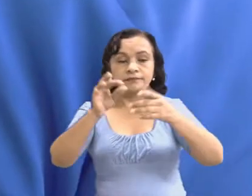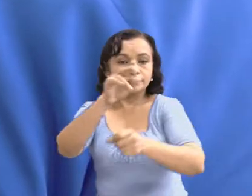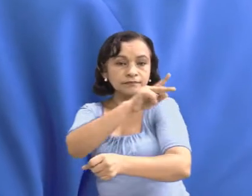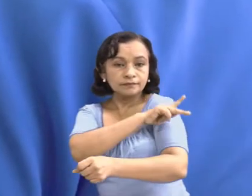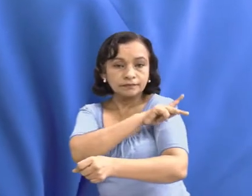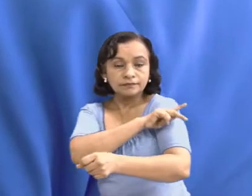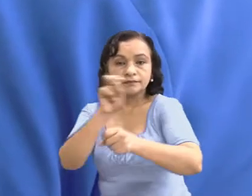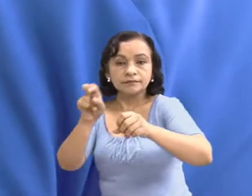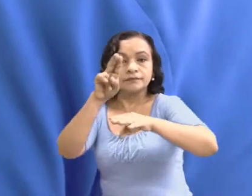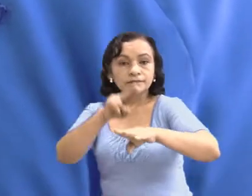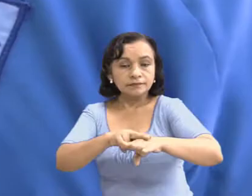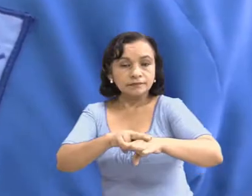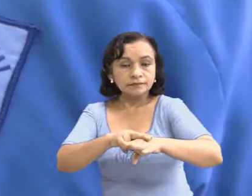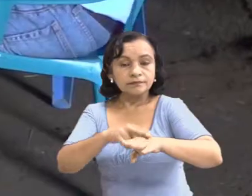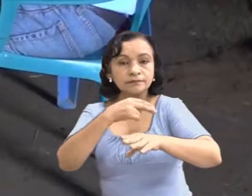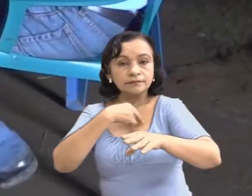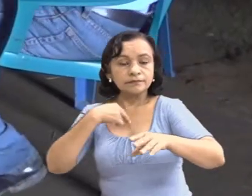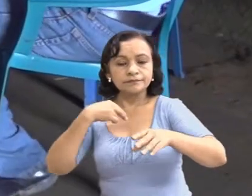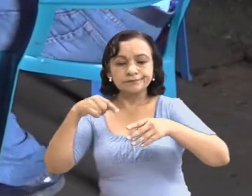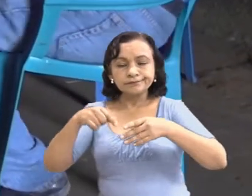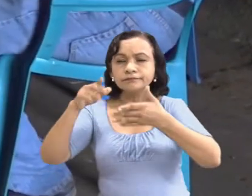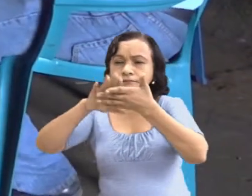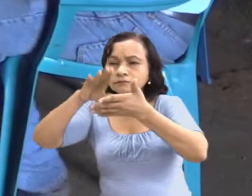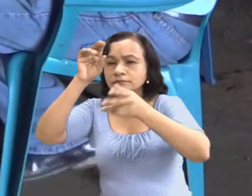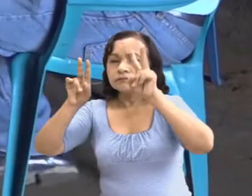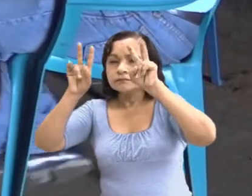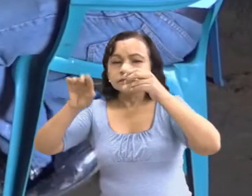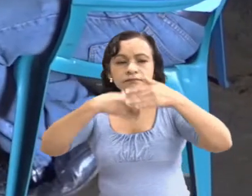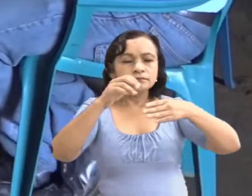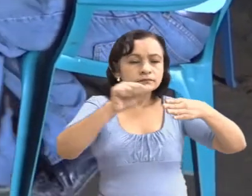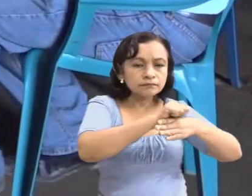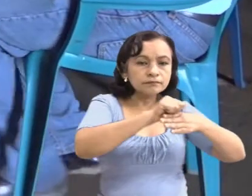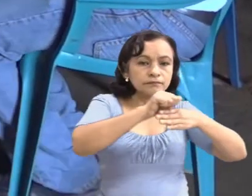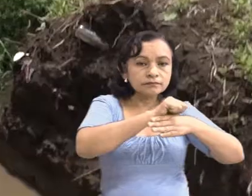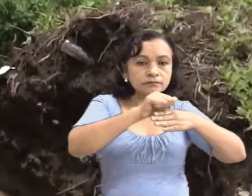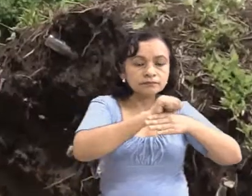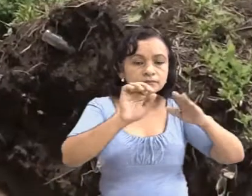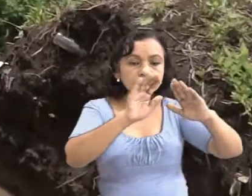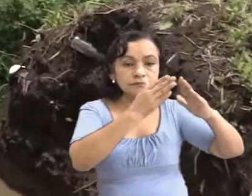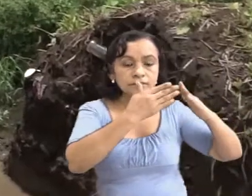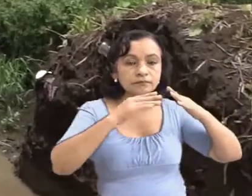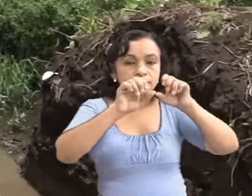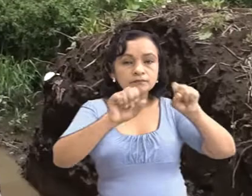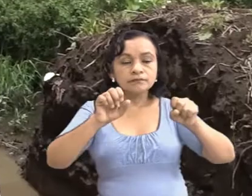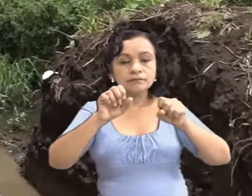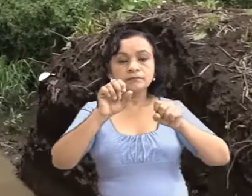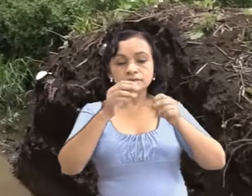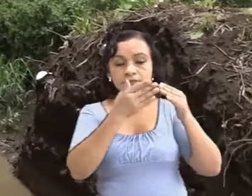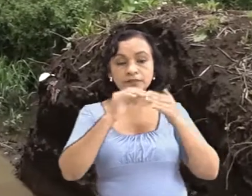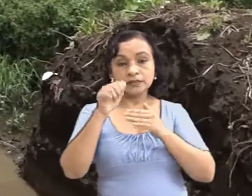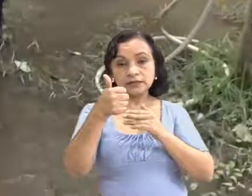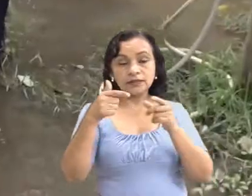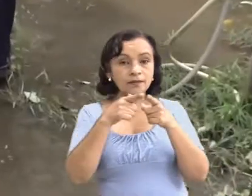de la Policía Nacional. Pasando de la teoría a la práctica, se desarrolló una visita de campo en el barrio Santa Elena del Distrito 6